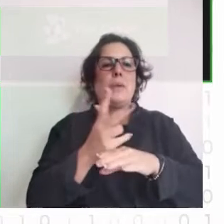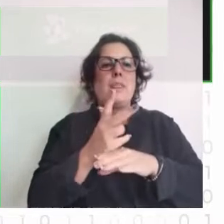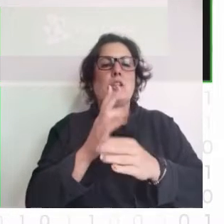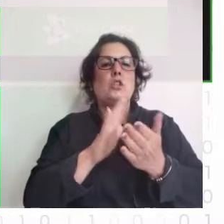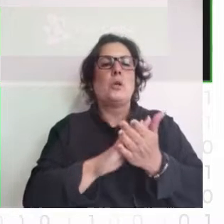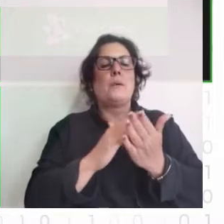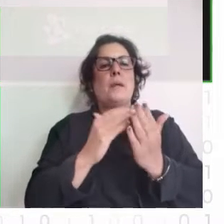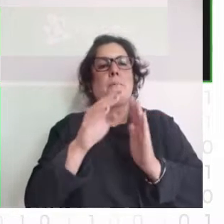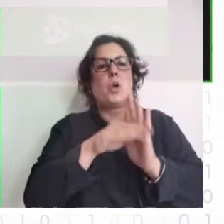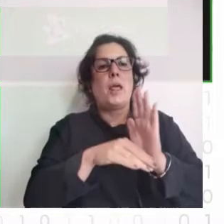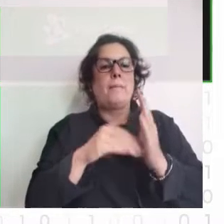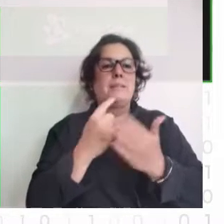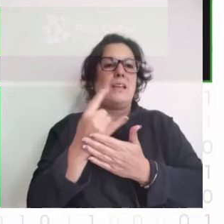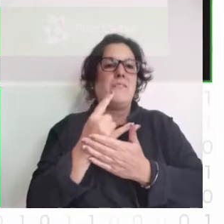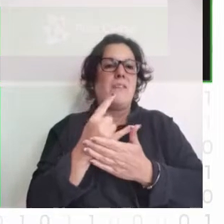en Inglés.